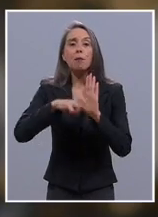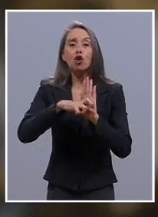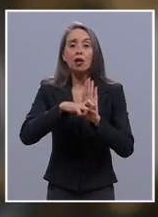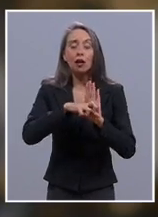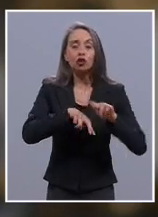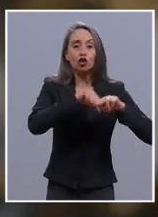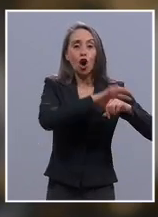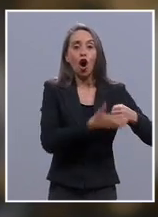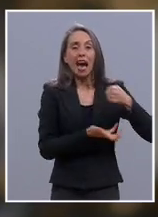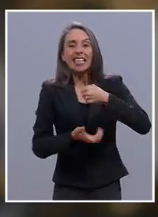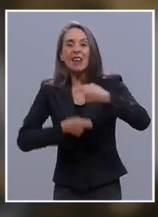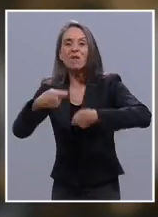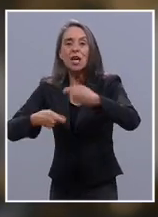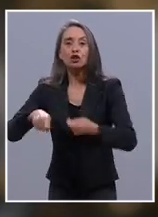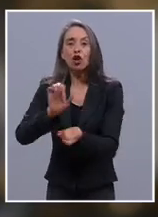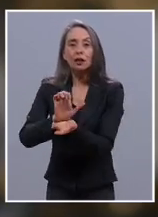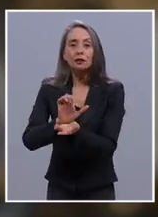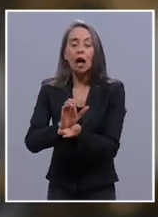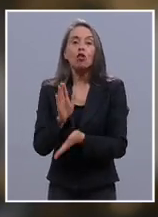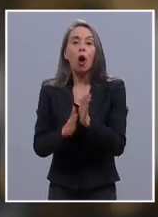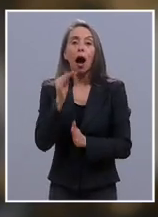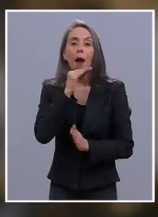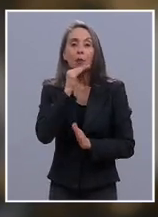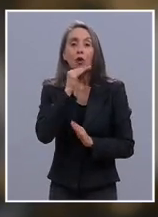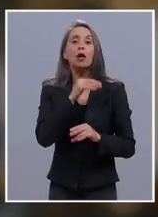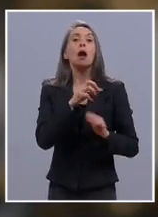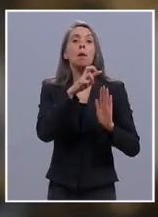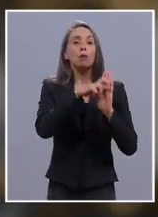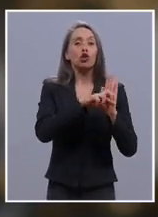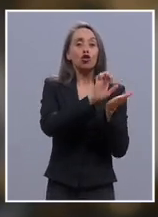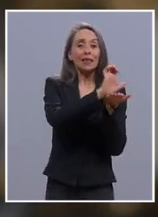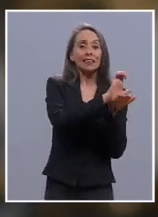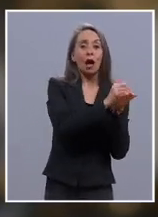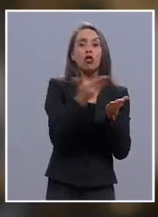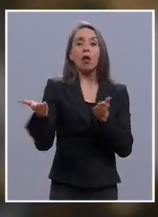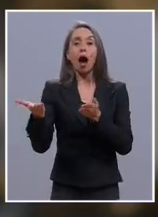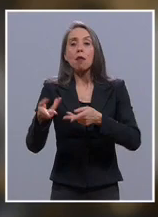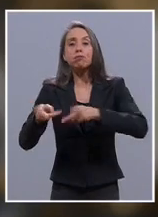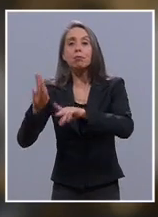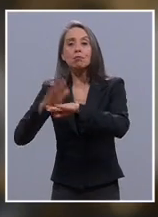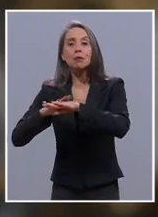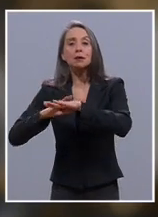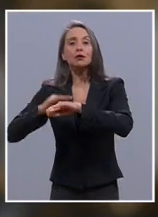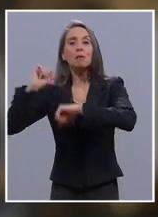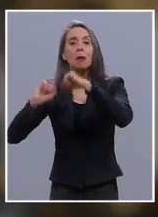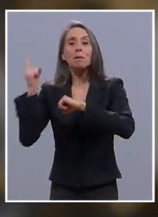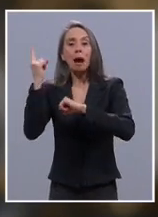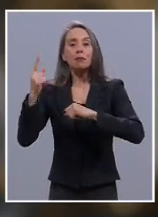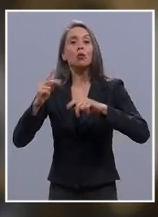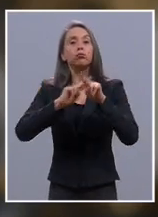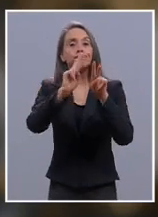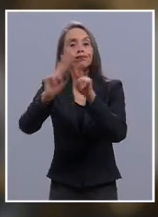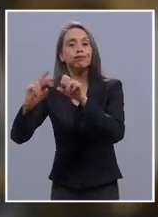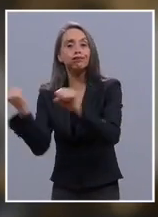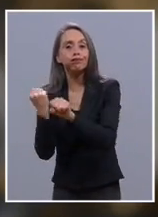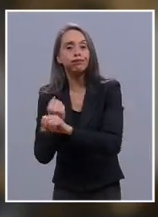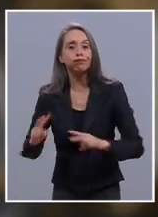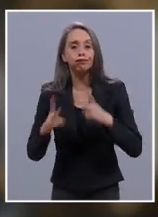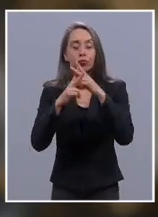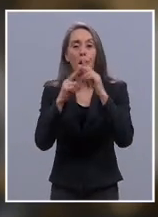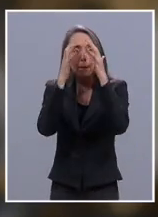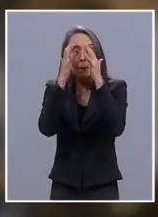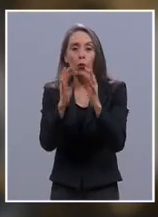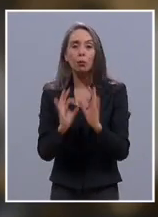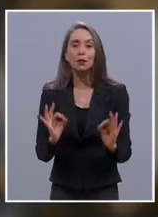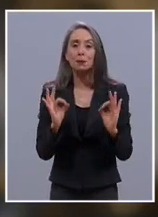de inversión y acelerar los proyectos de concesiones y por supuesto una preocupación muy especial